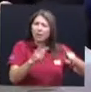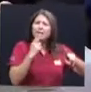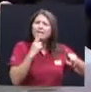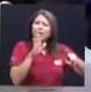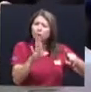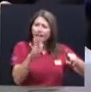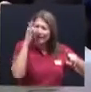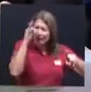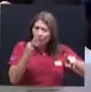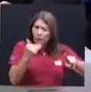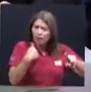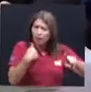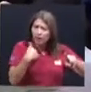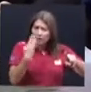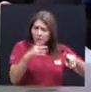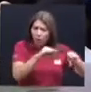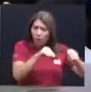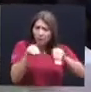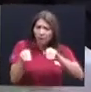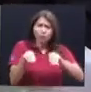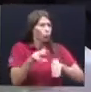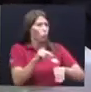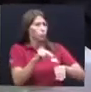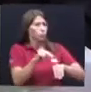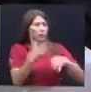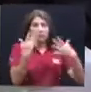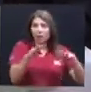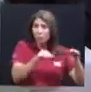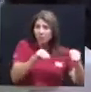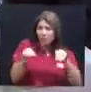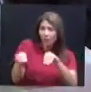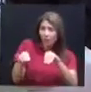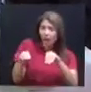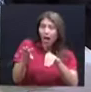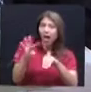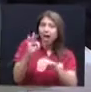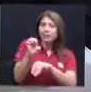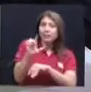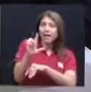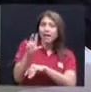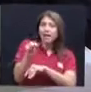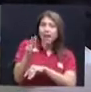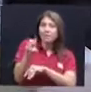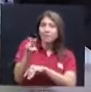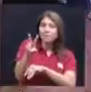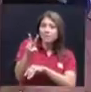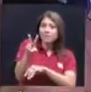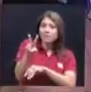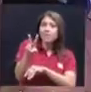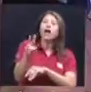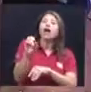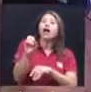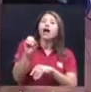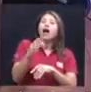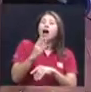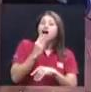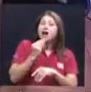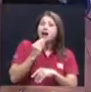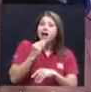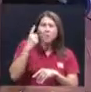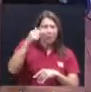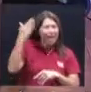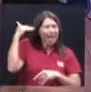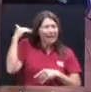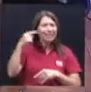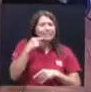equivoco lo tiene ya lo pasaron ya lo pasaron para tel avif Ah okay Porque durante un tiempo hubo una diferencia que Costa Rica se